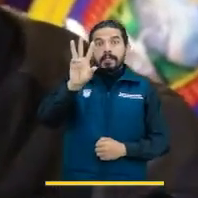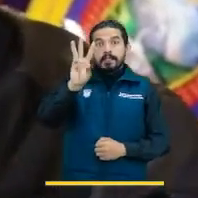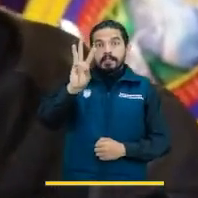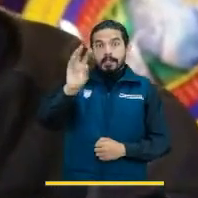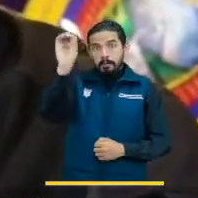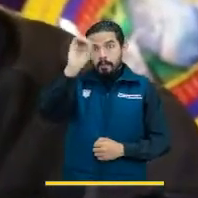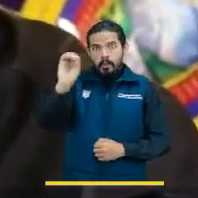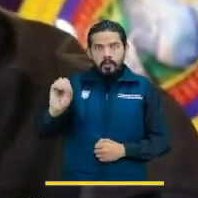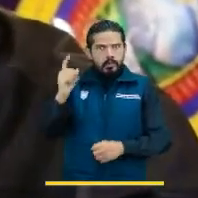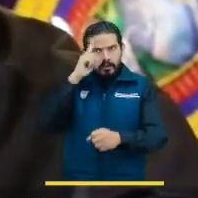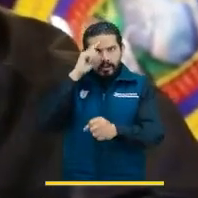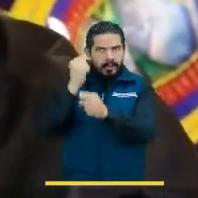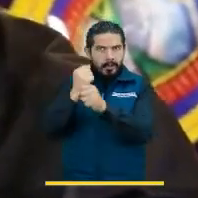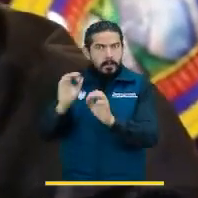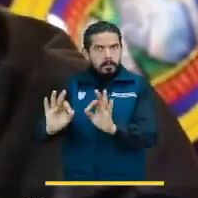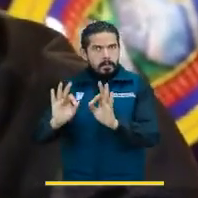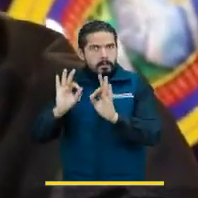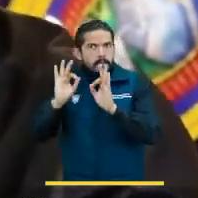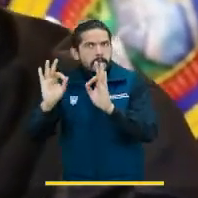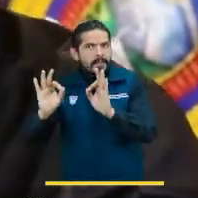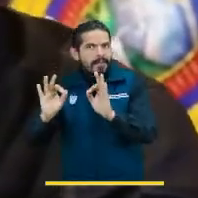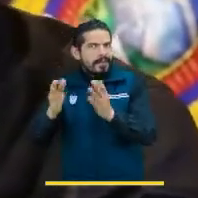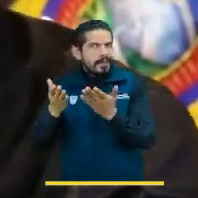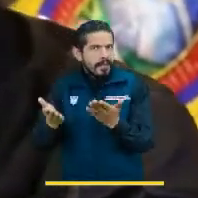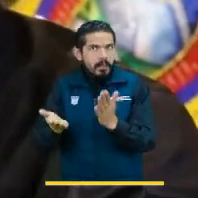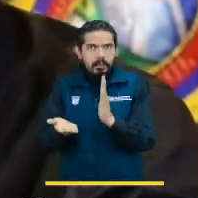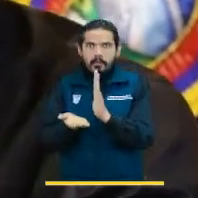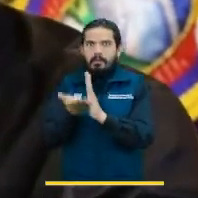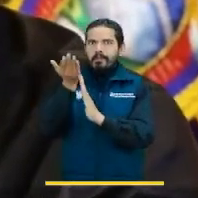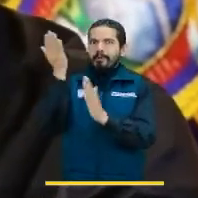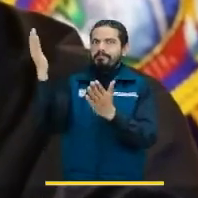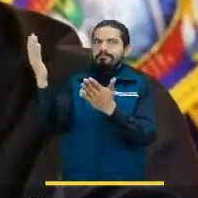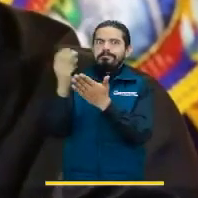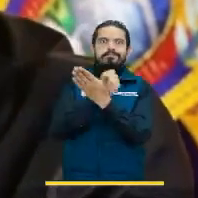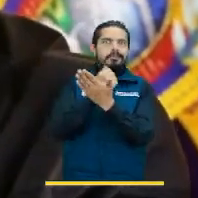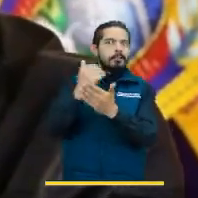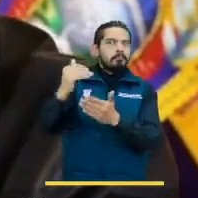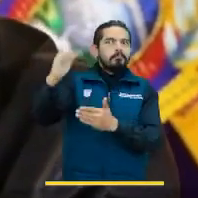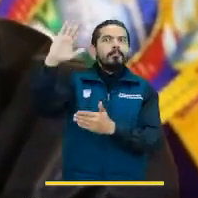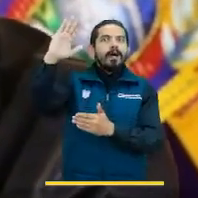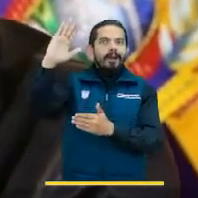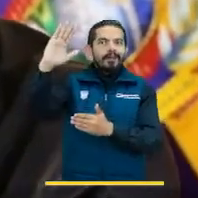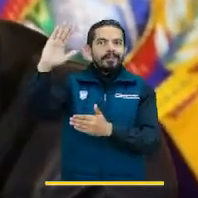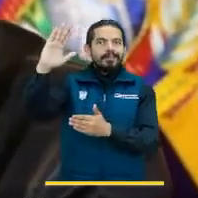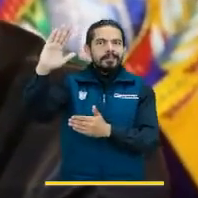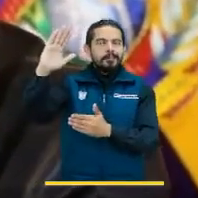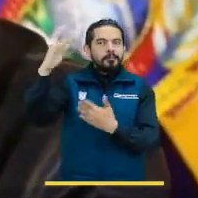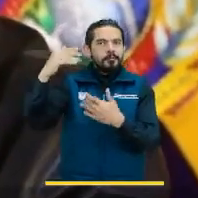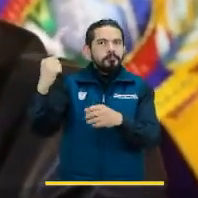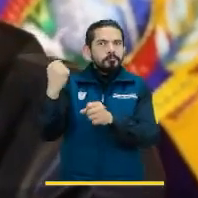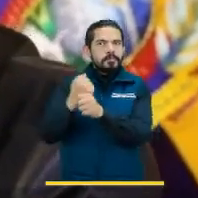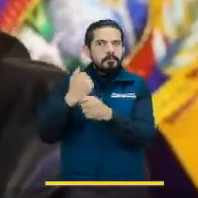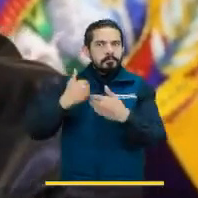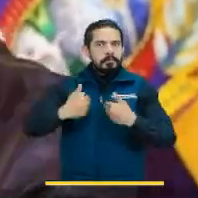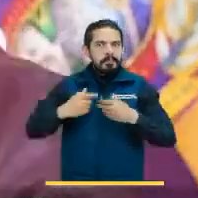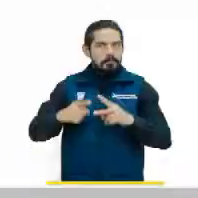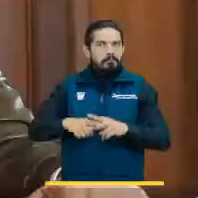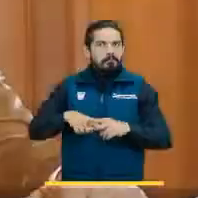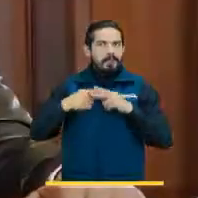36% de empleo adecuado es la cifra más alta desde el inicio de mi